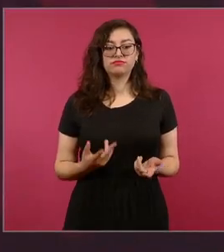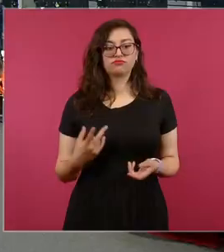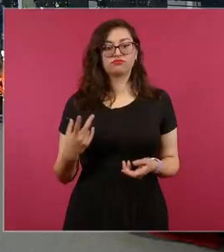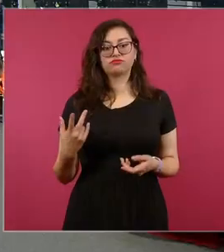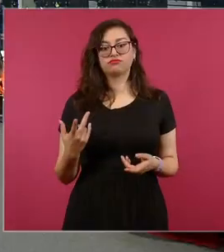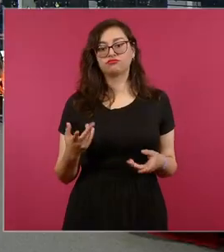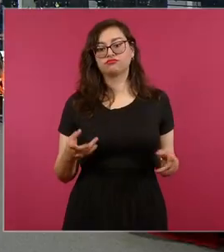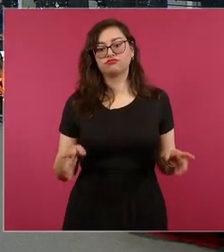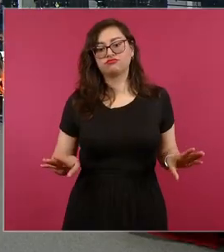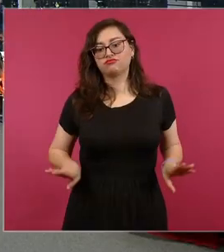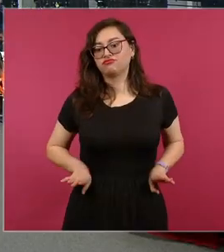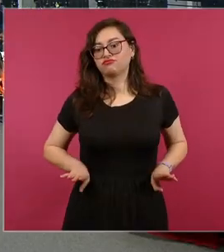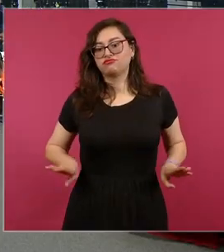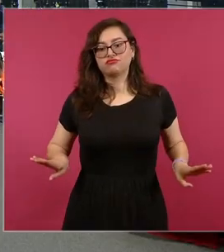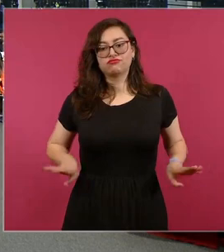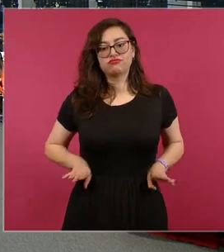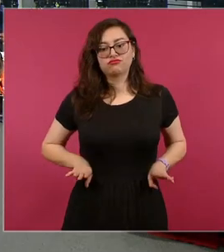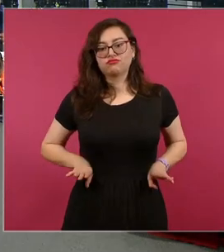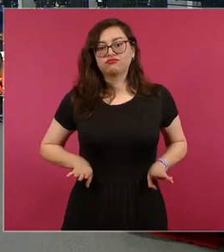sistema político